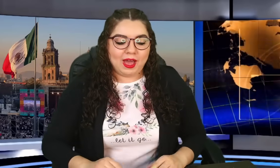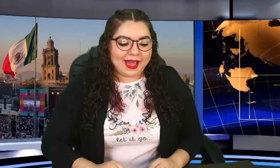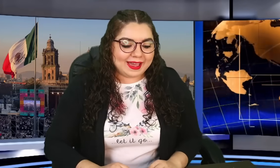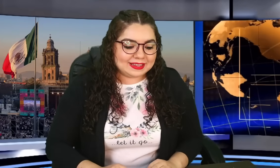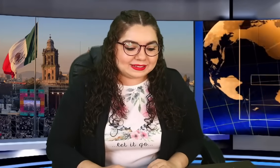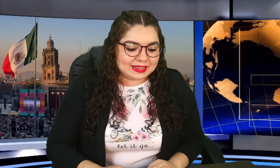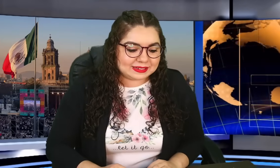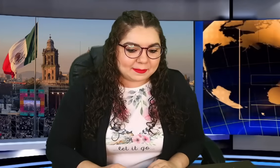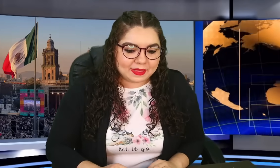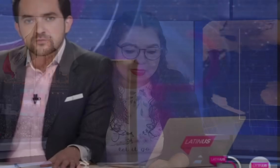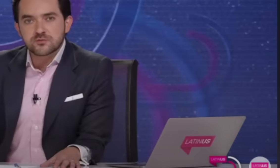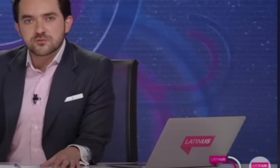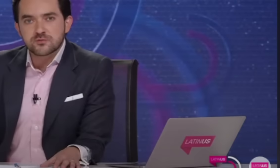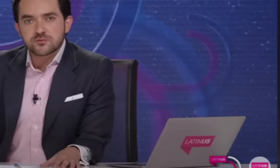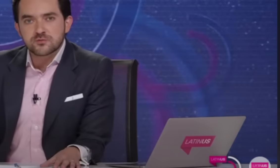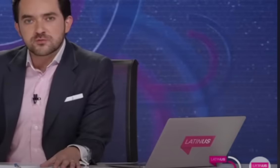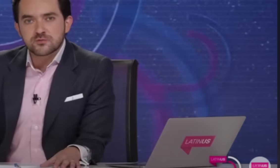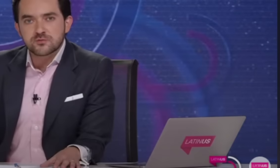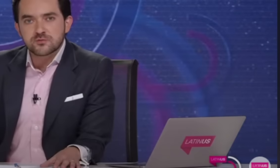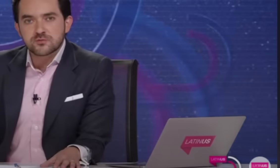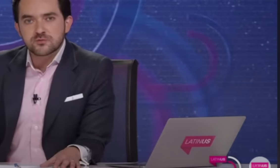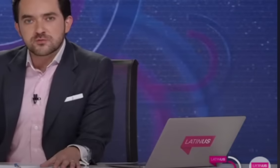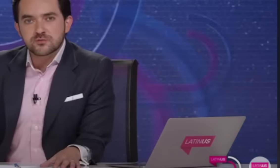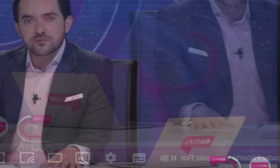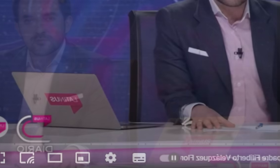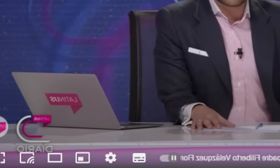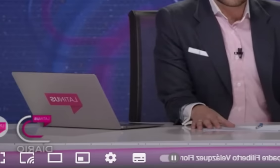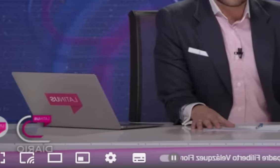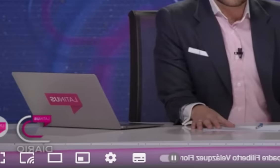protegiendo a estas bandas criminales.